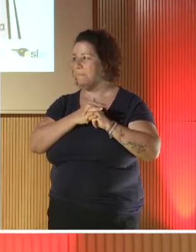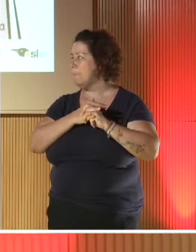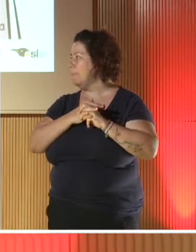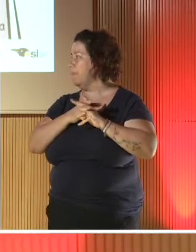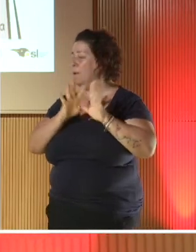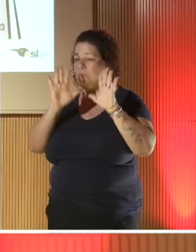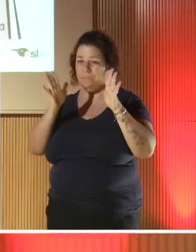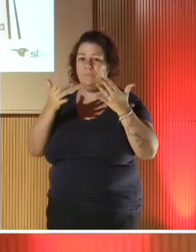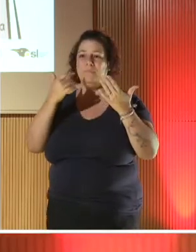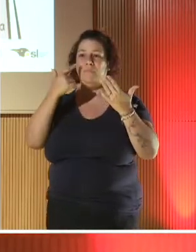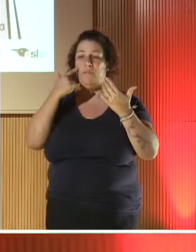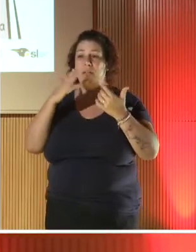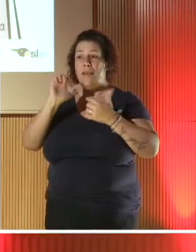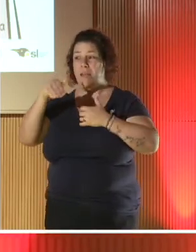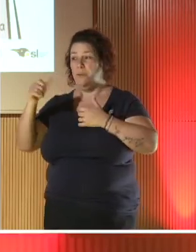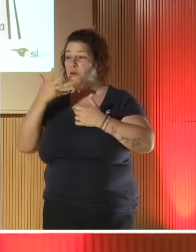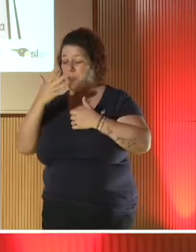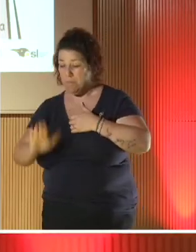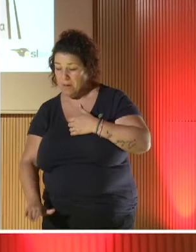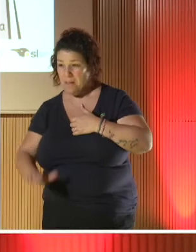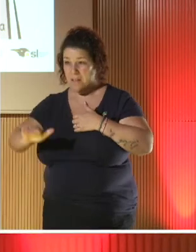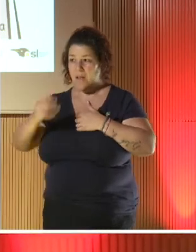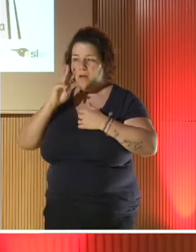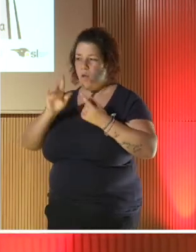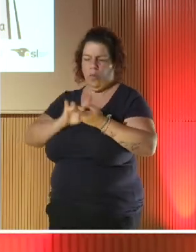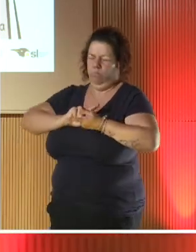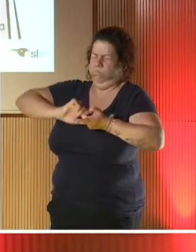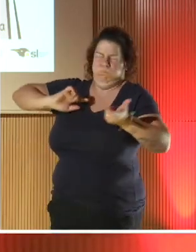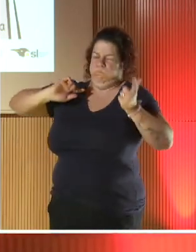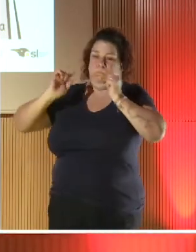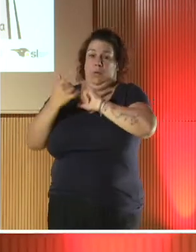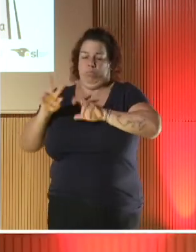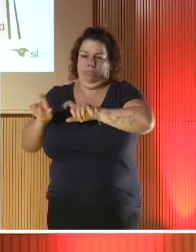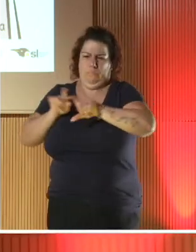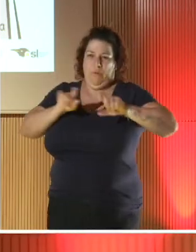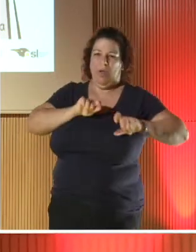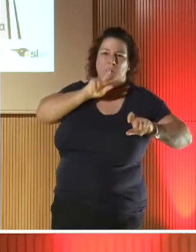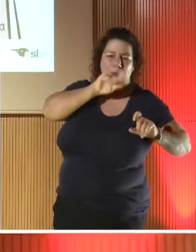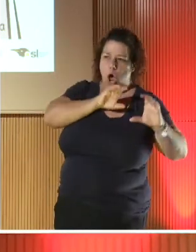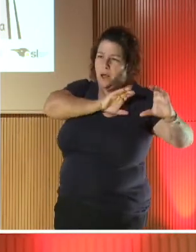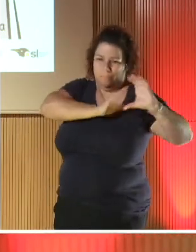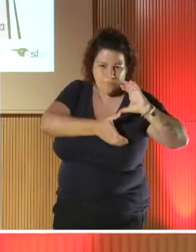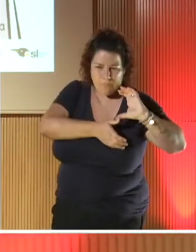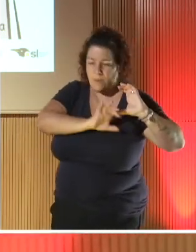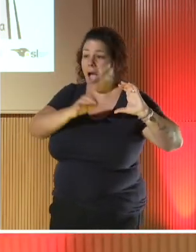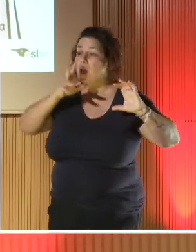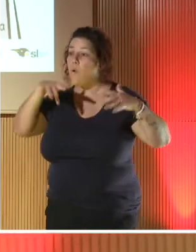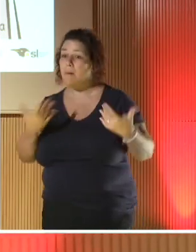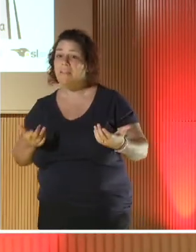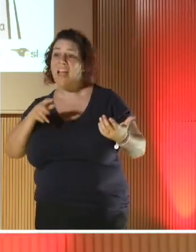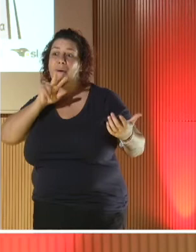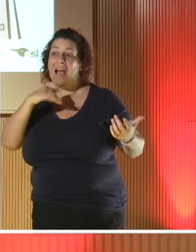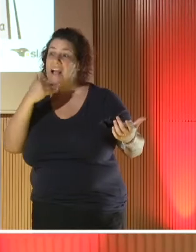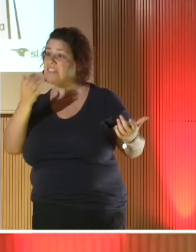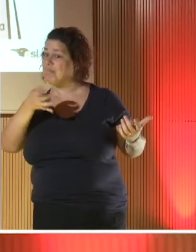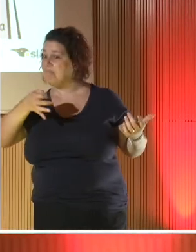Que los que habéis visto a Emma de pequeña habéis visto el cambio que ha dado. Hizo una regresión total, no hablaba, no comunicaba. A día de hoy Emma habla casi